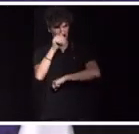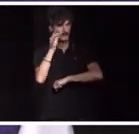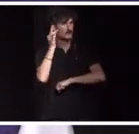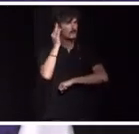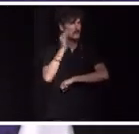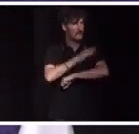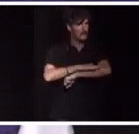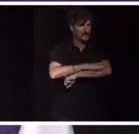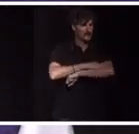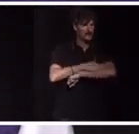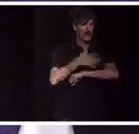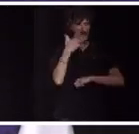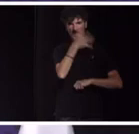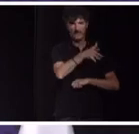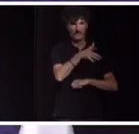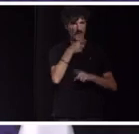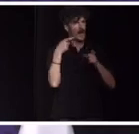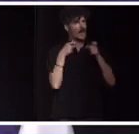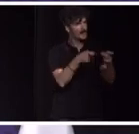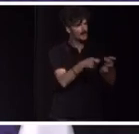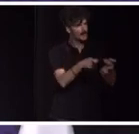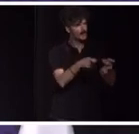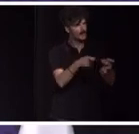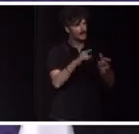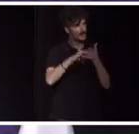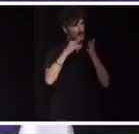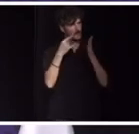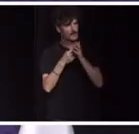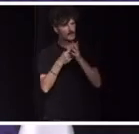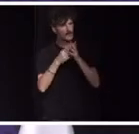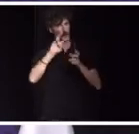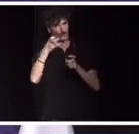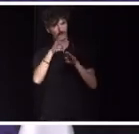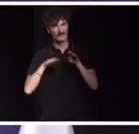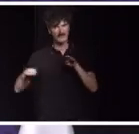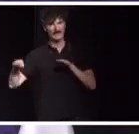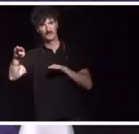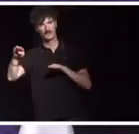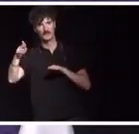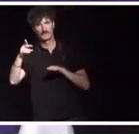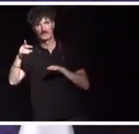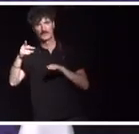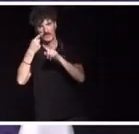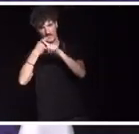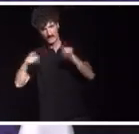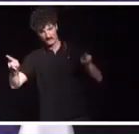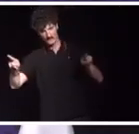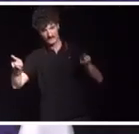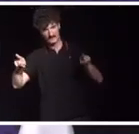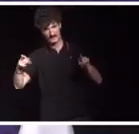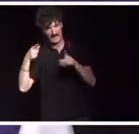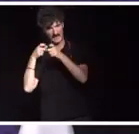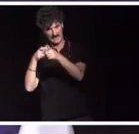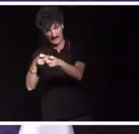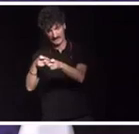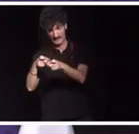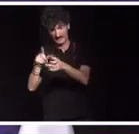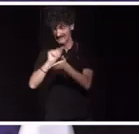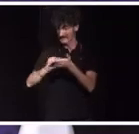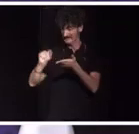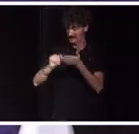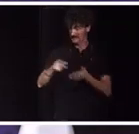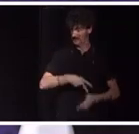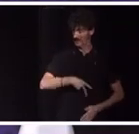que denunciasen la guerra o que planteasen que hay otro camino diferente a la guerra. Y a nuestra secretaria